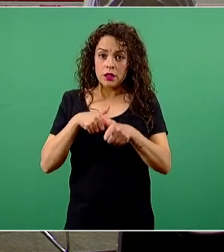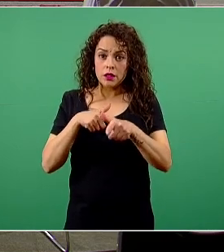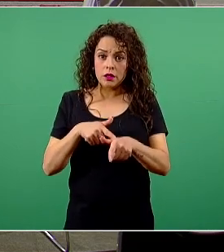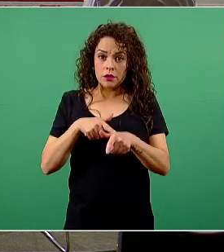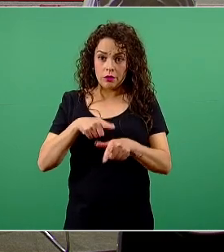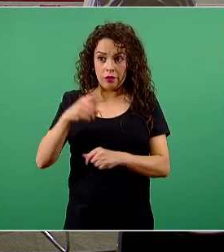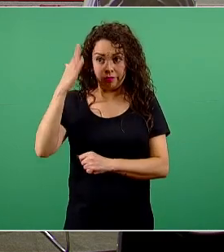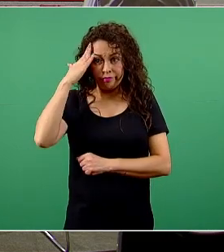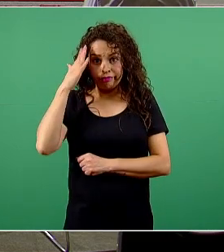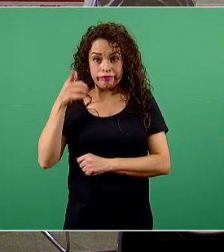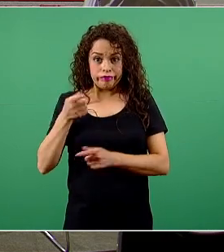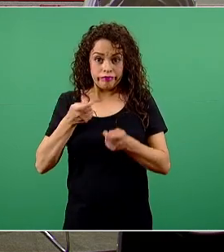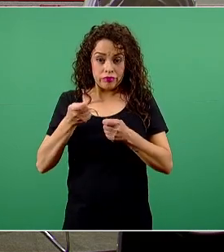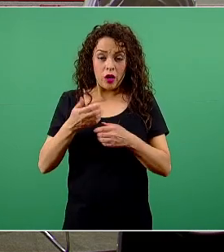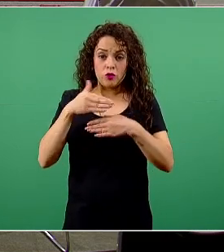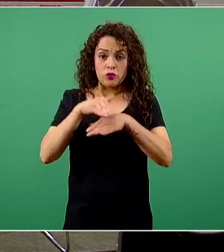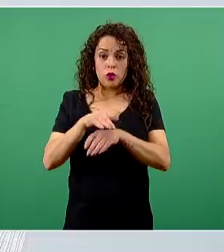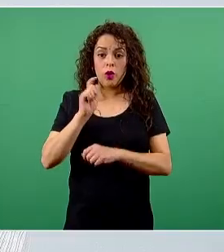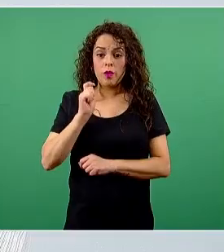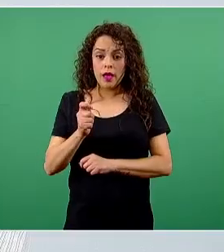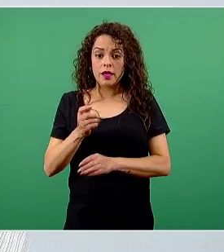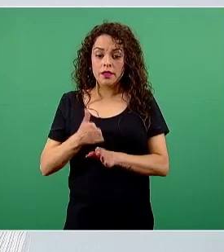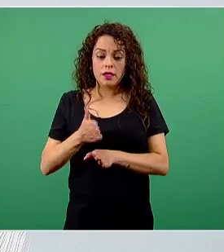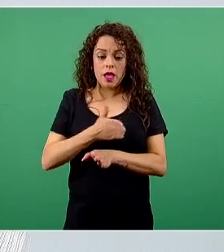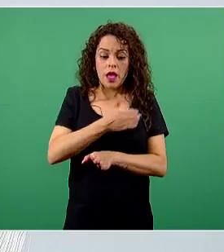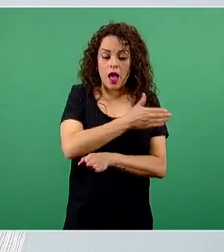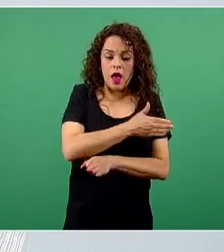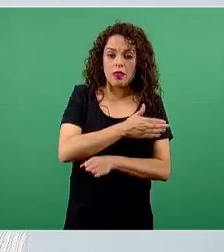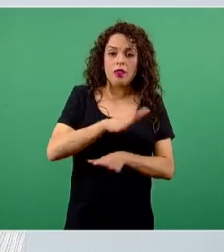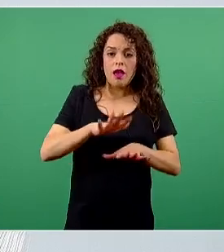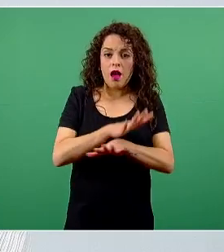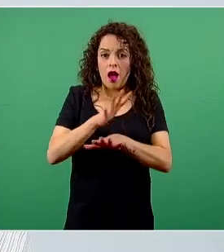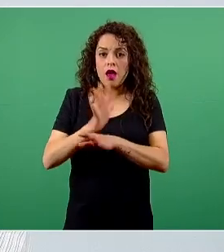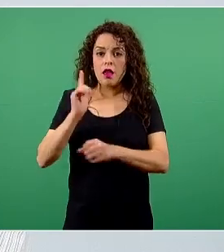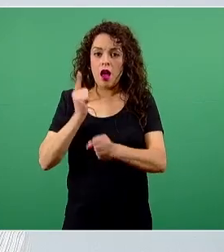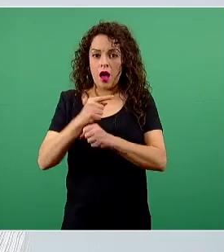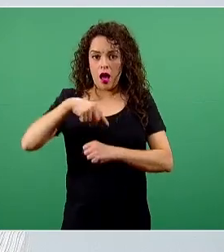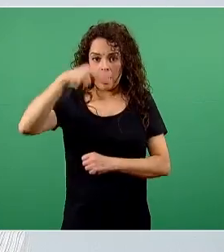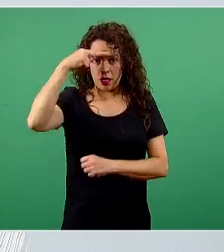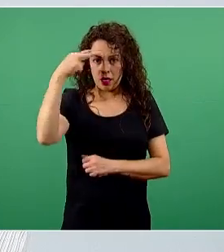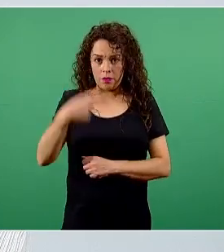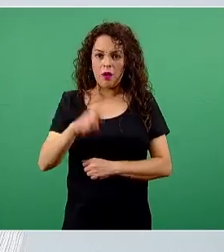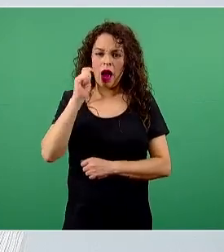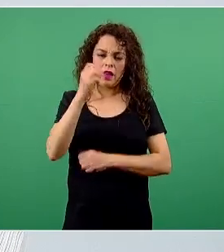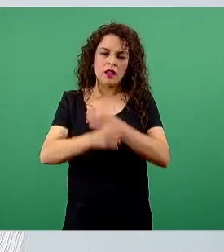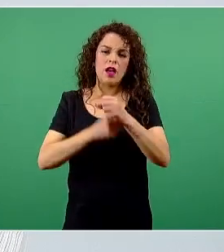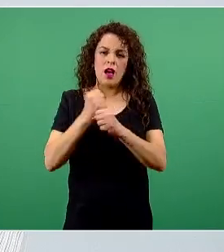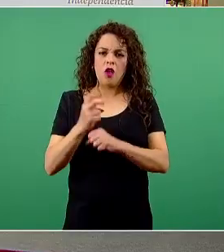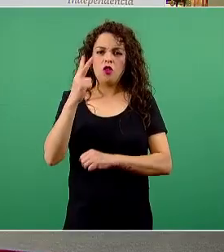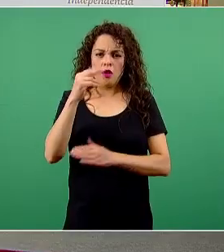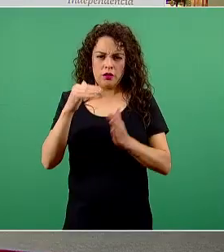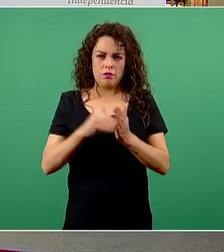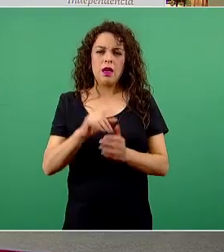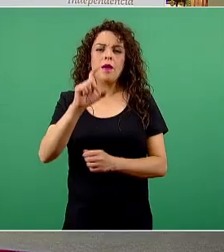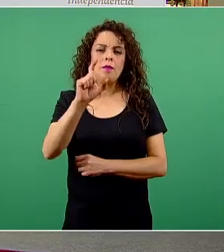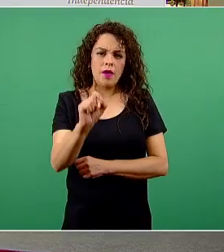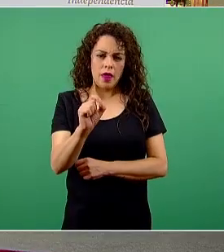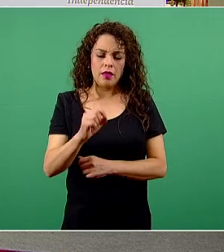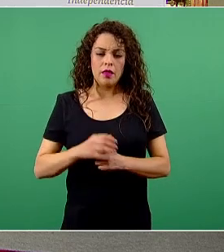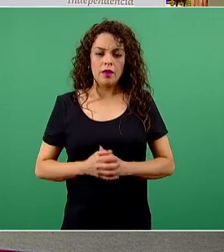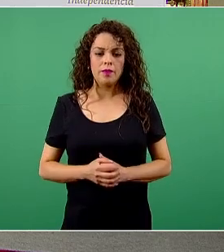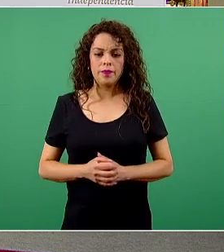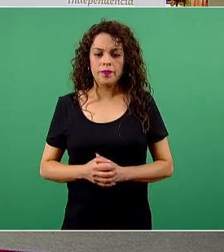predominancia sobre las variables ya identificadas previamente en México durante el año pasado o inclusive